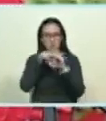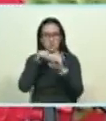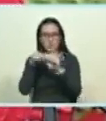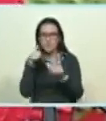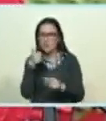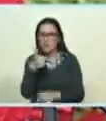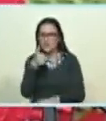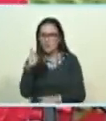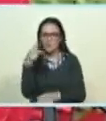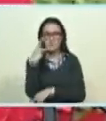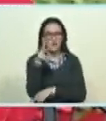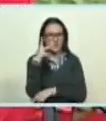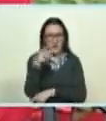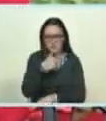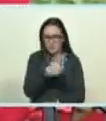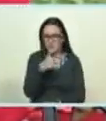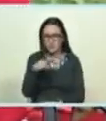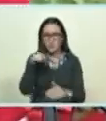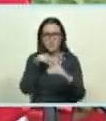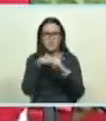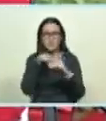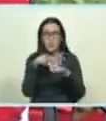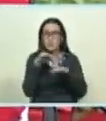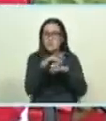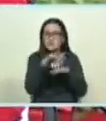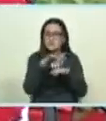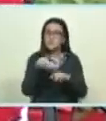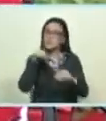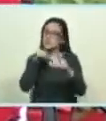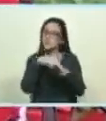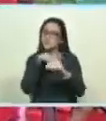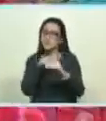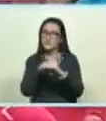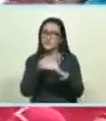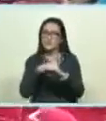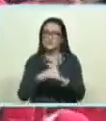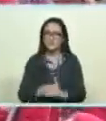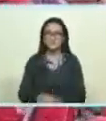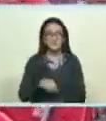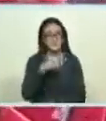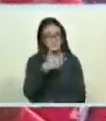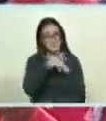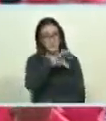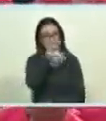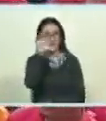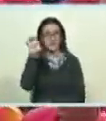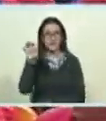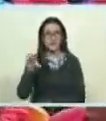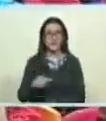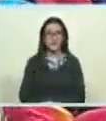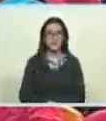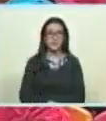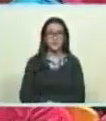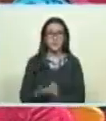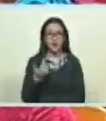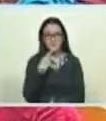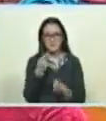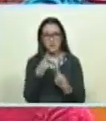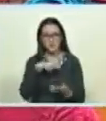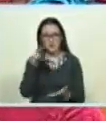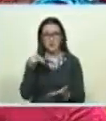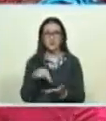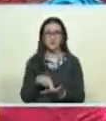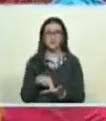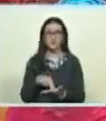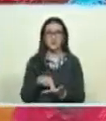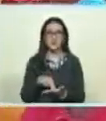liceo, parroquia por parroquia, municipio por municipio, estado por estado. Aquí hay periodistas